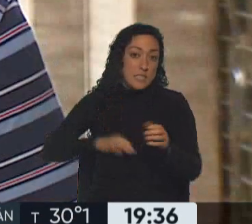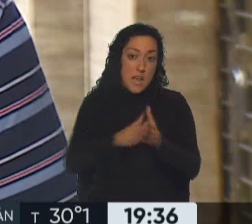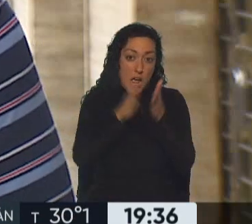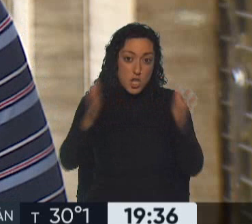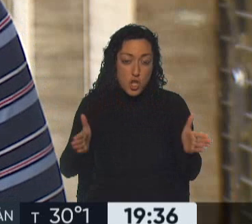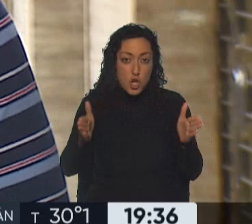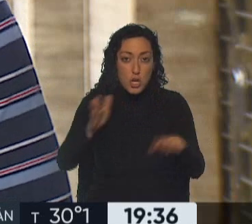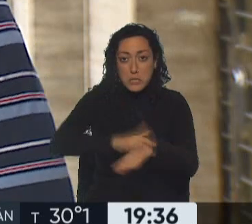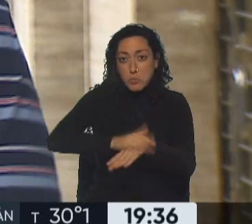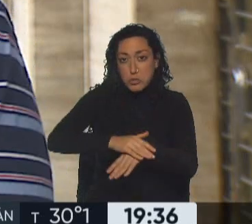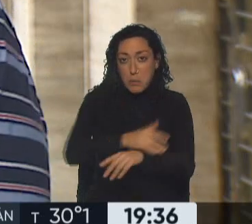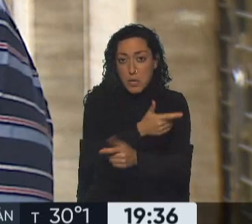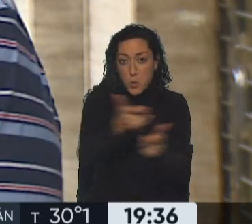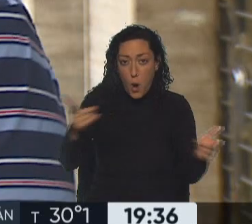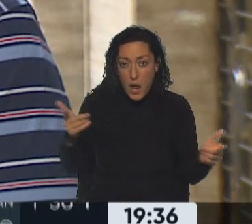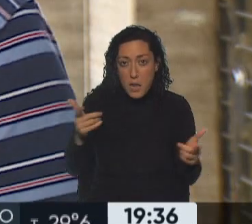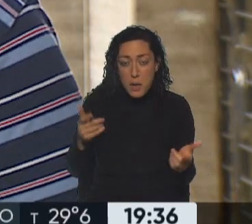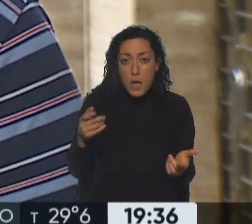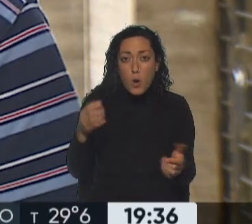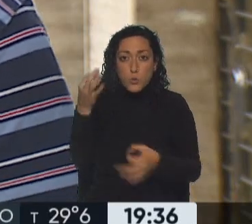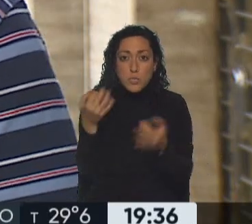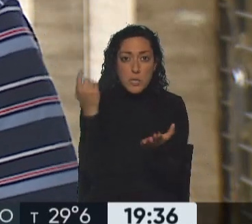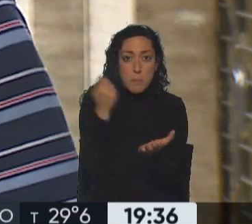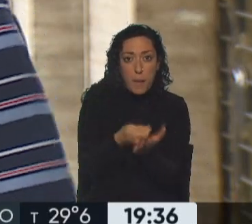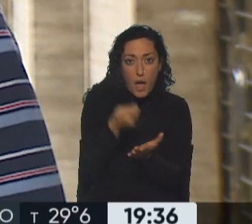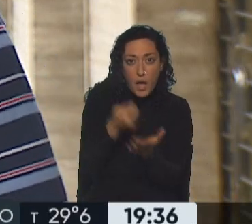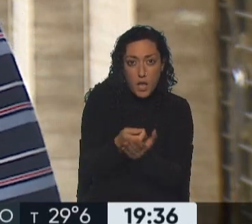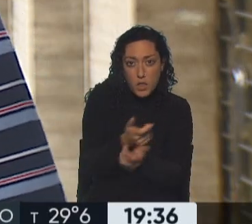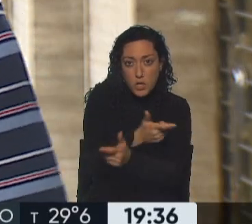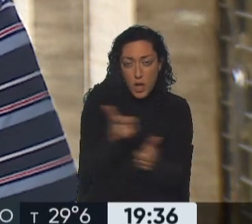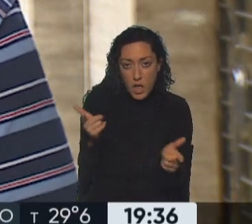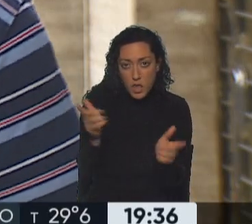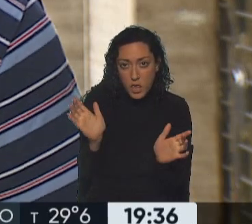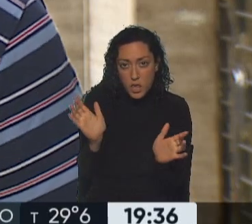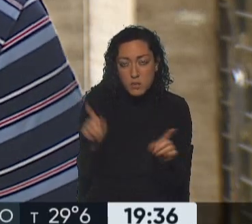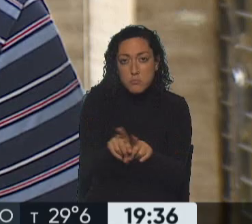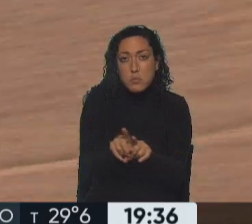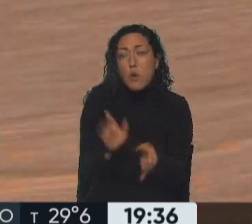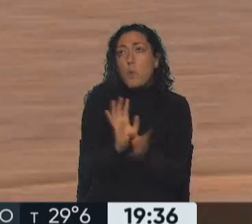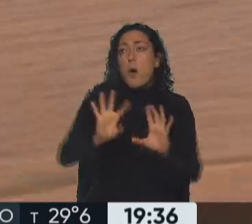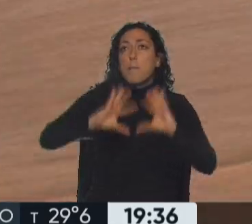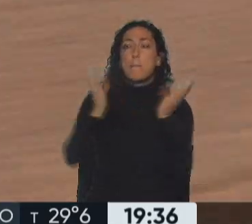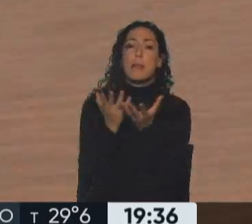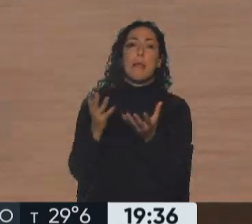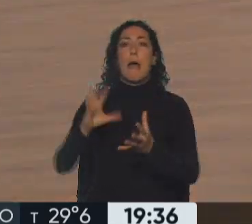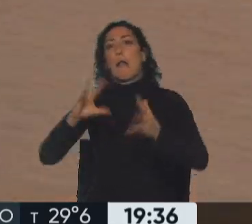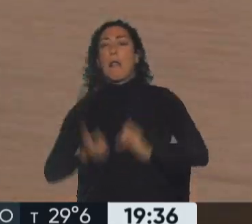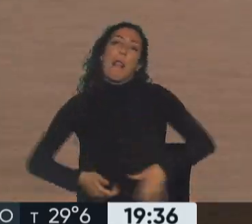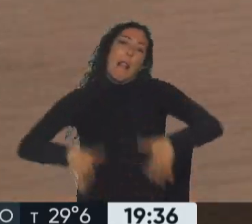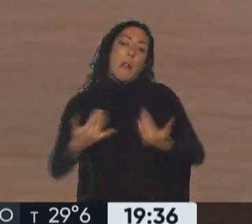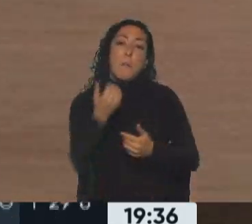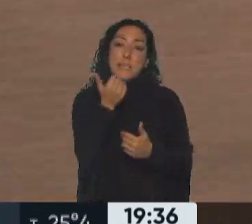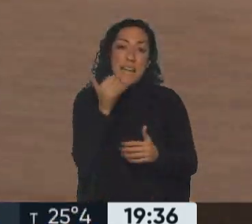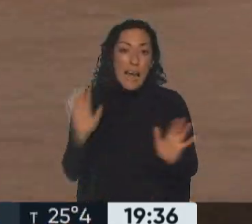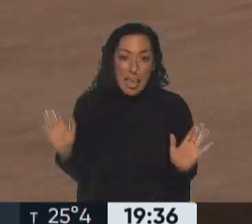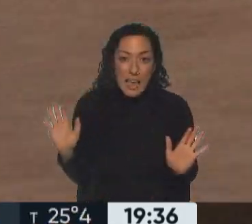hay ningún responsable que esté pagando en la justicia. Si en Argentina existe lo que se llama una gran impunidad ambiental, ¿no? En realidad hay una práctica que